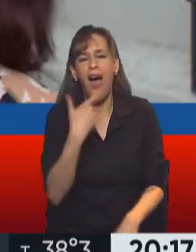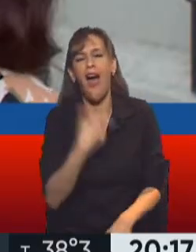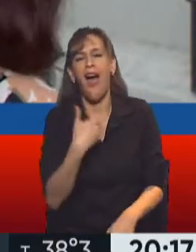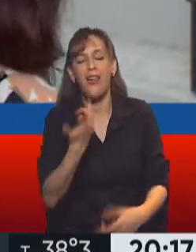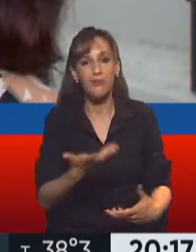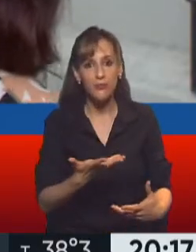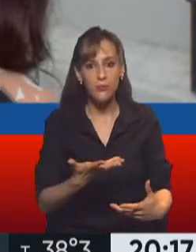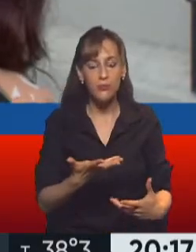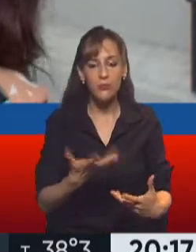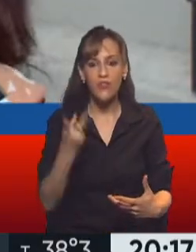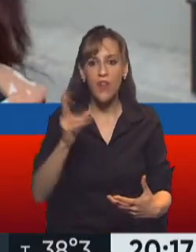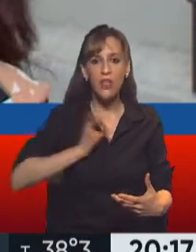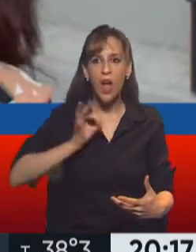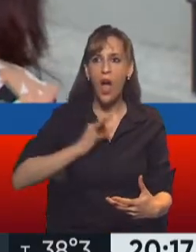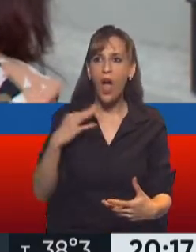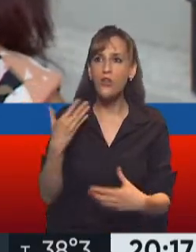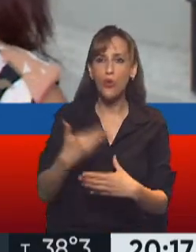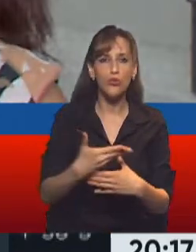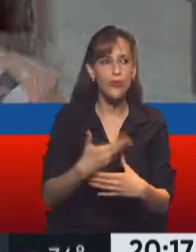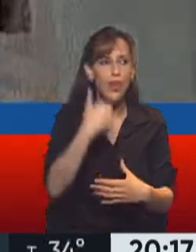vacía, esa carcajada ya no se escucha.